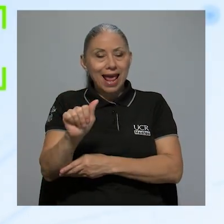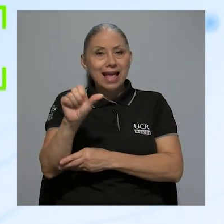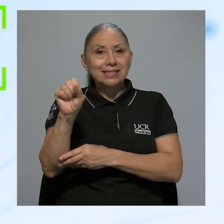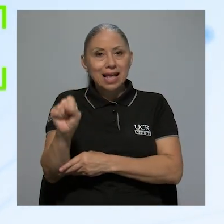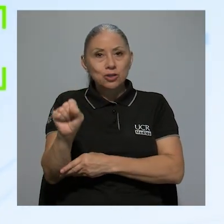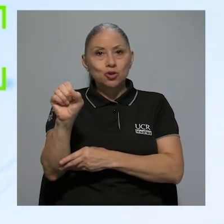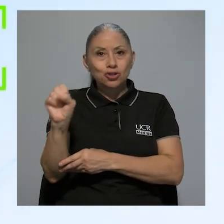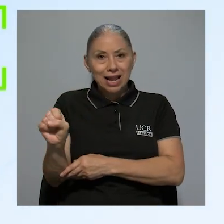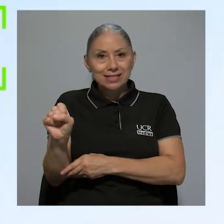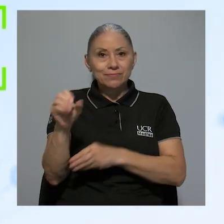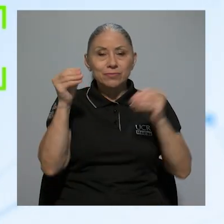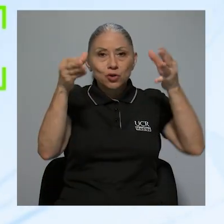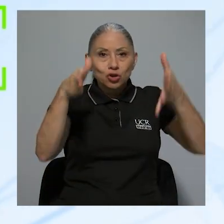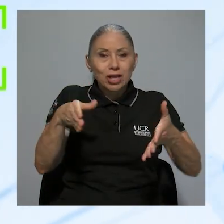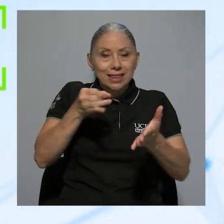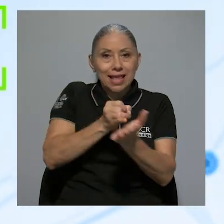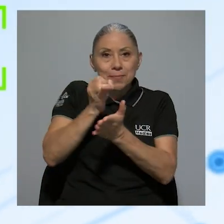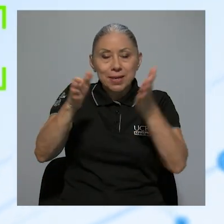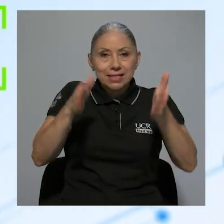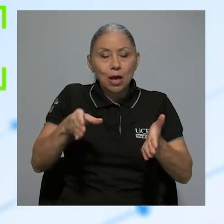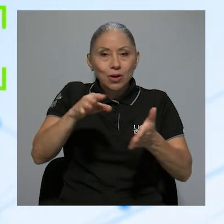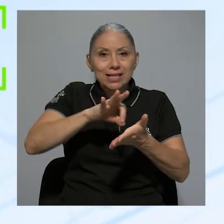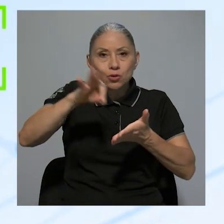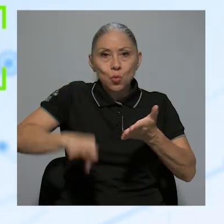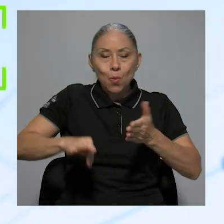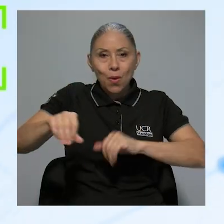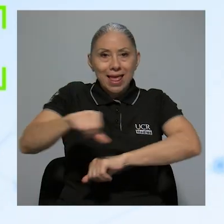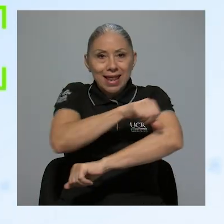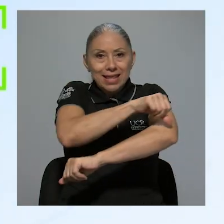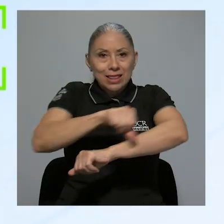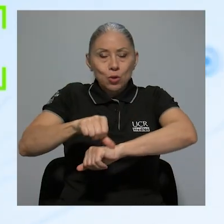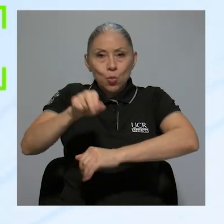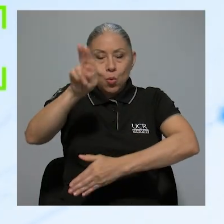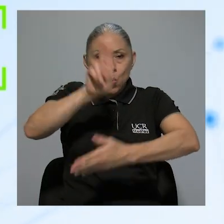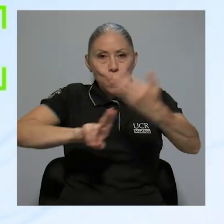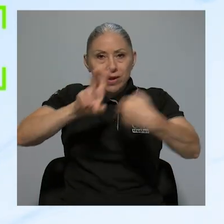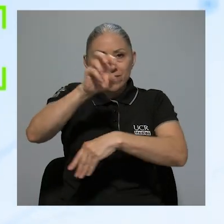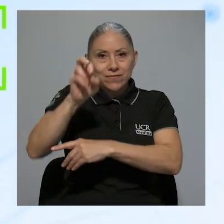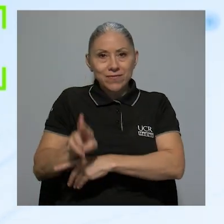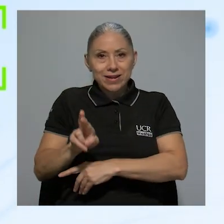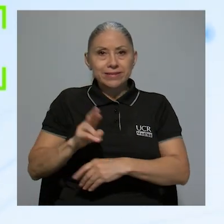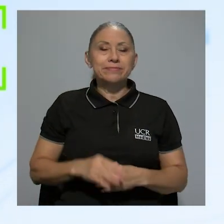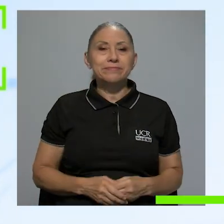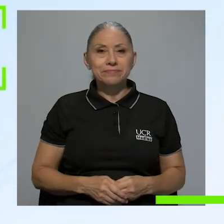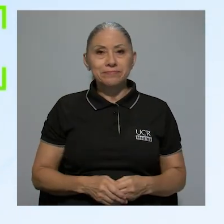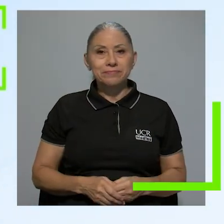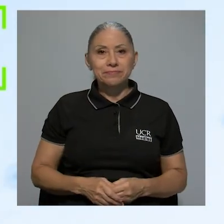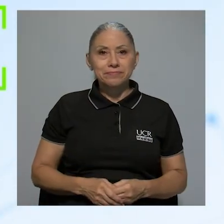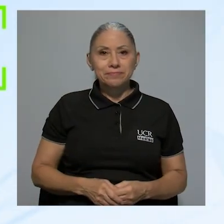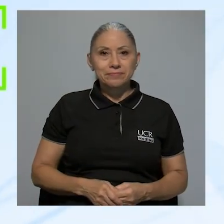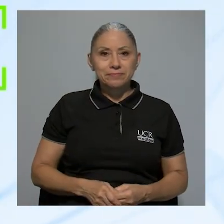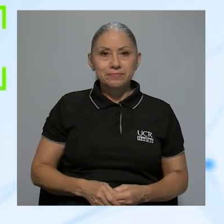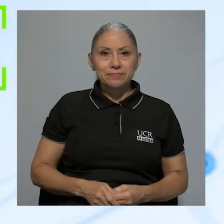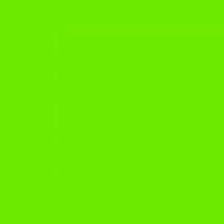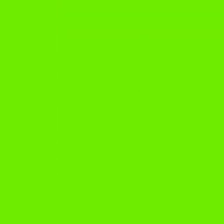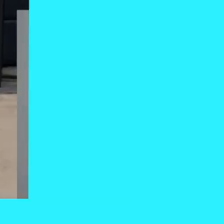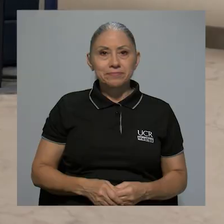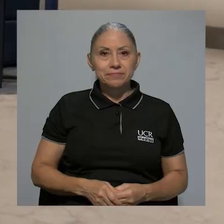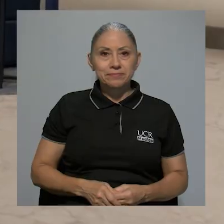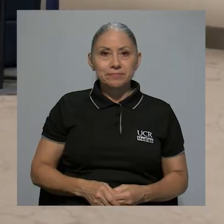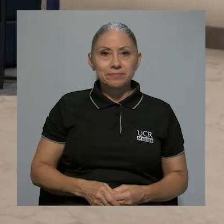Salas, docente e investigadora de la Escuela de Arquitectura de la Universidad de Costa Rica.